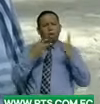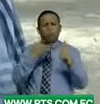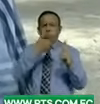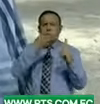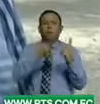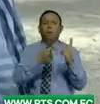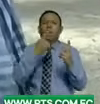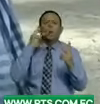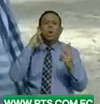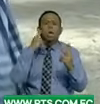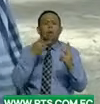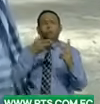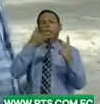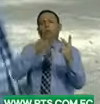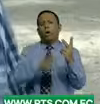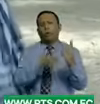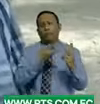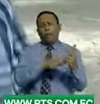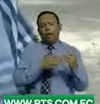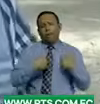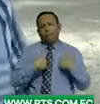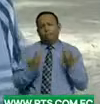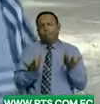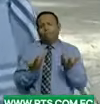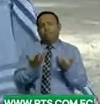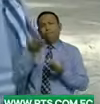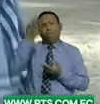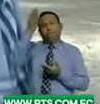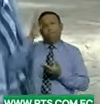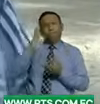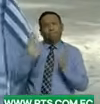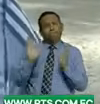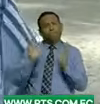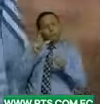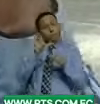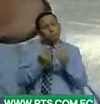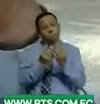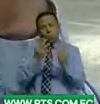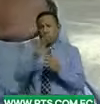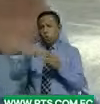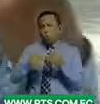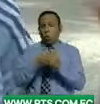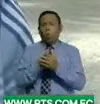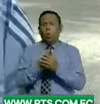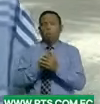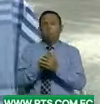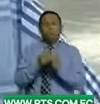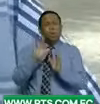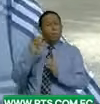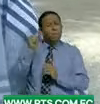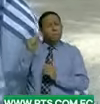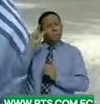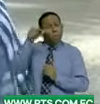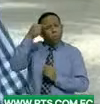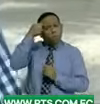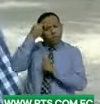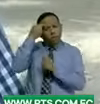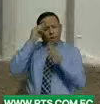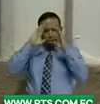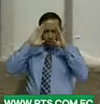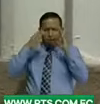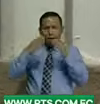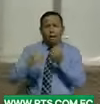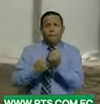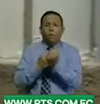también. De esto, ojalá mi Dios y el pueblo y el mismo gobierno se apiade de